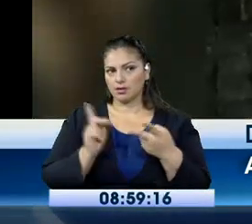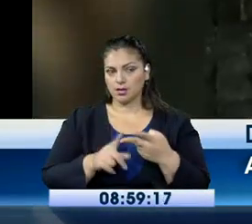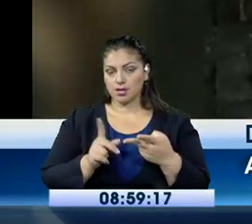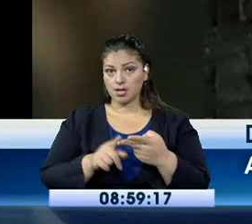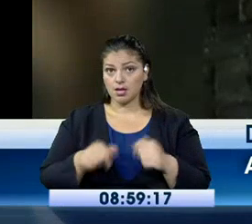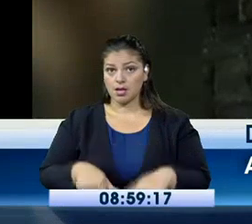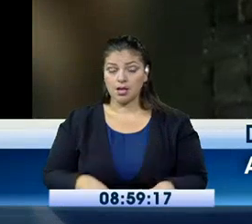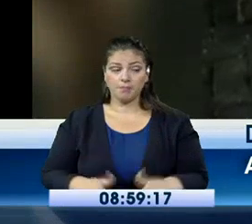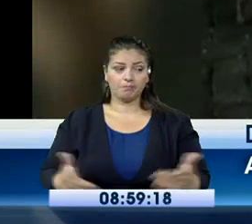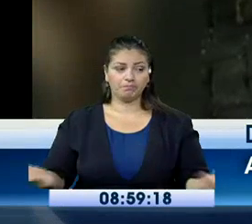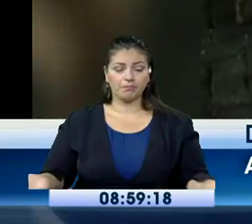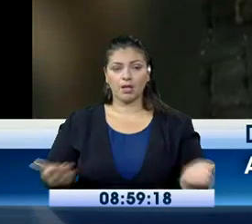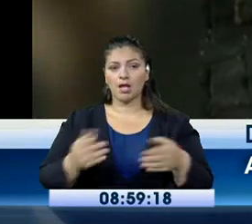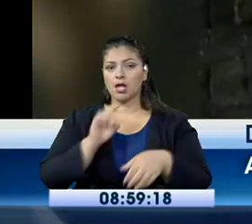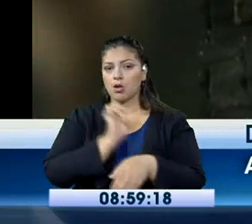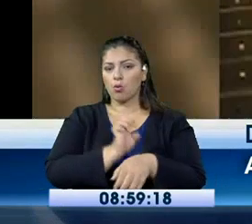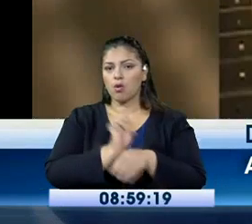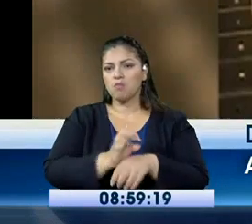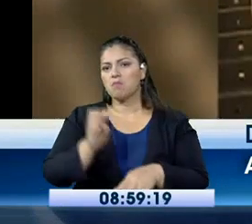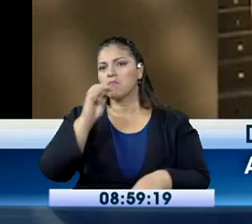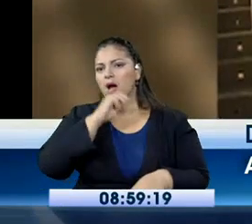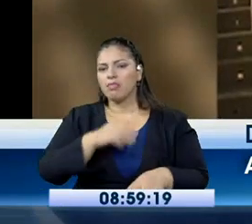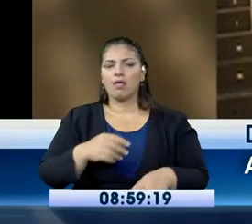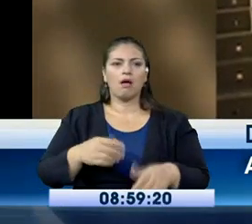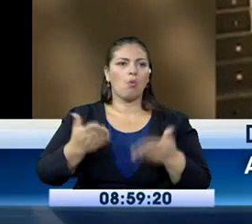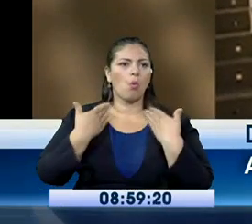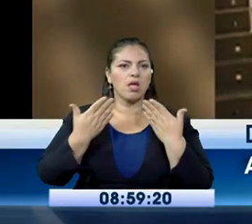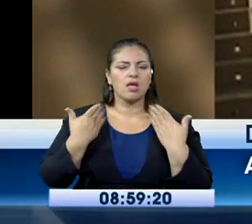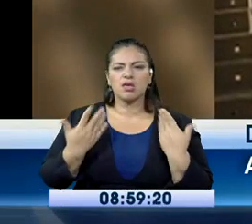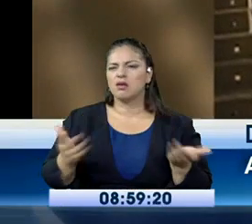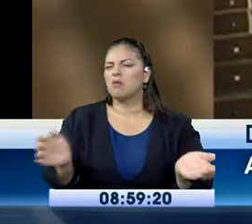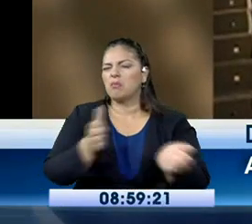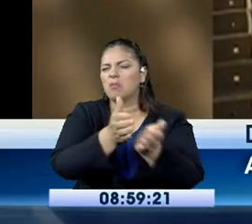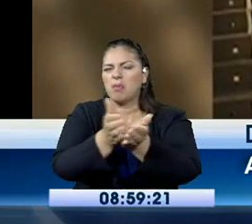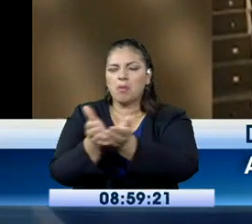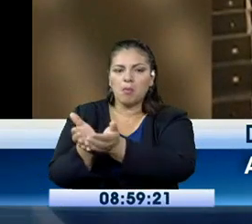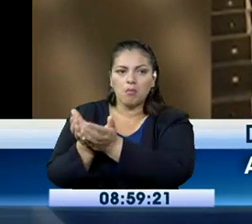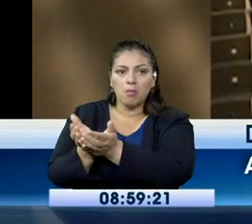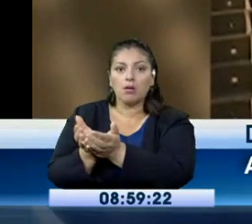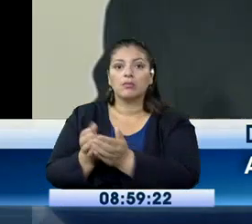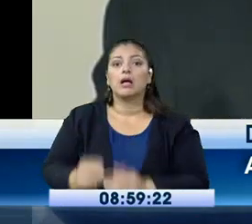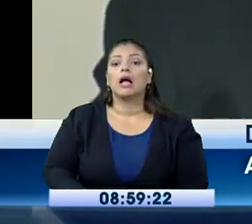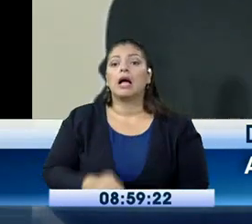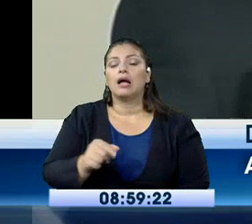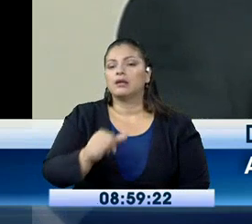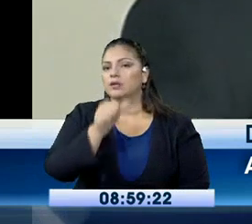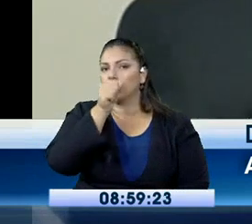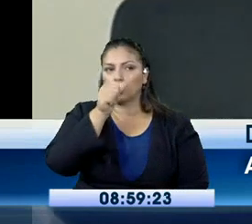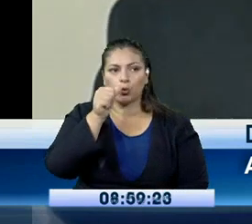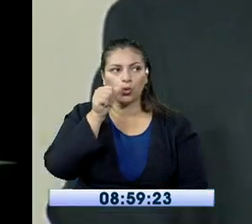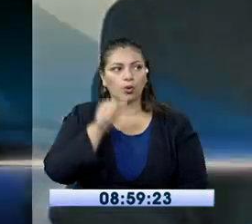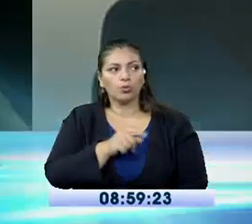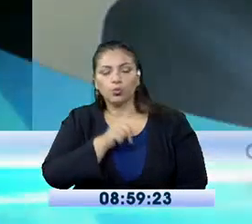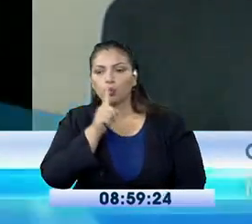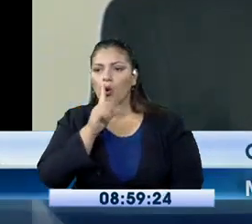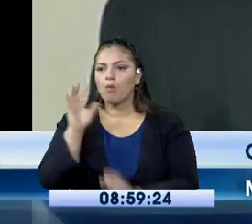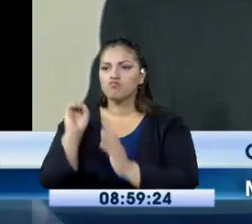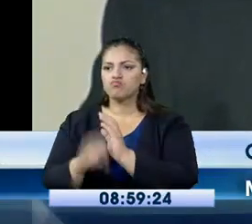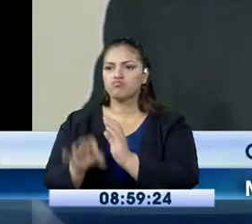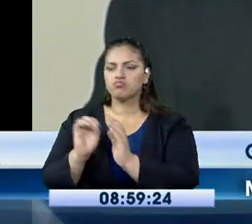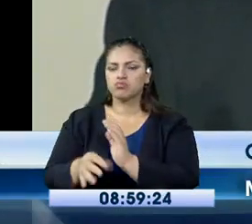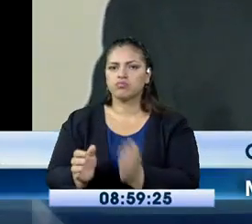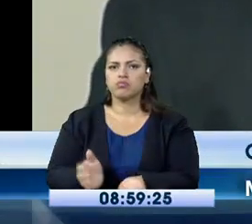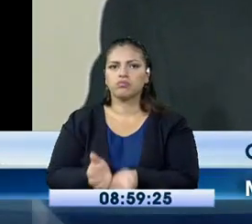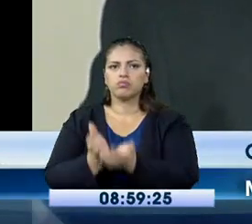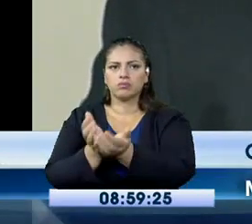los casos recientes es el que se descubrió el pasado fin de semana en Guayaquil. Captura muy importante, 2.5